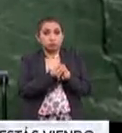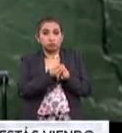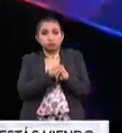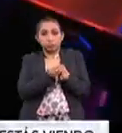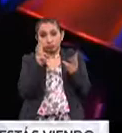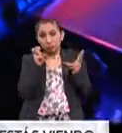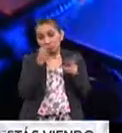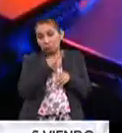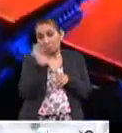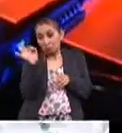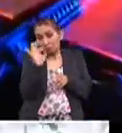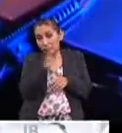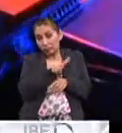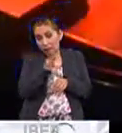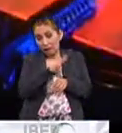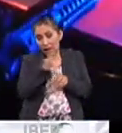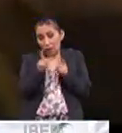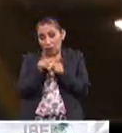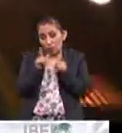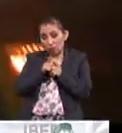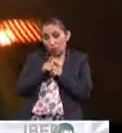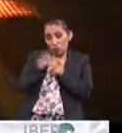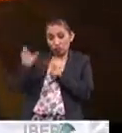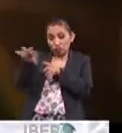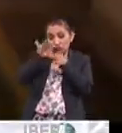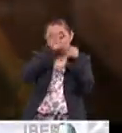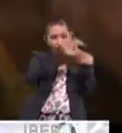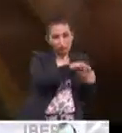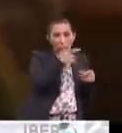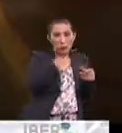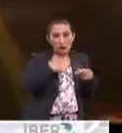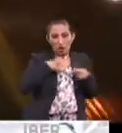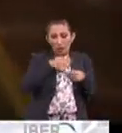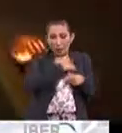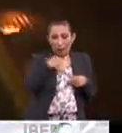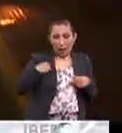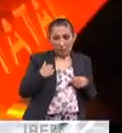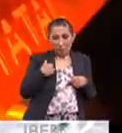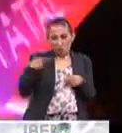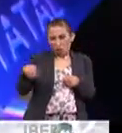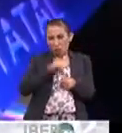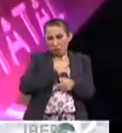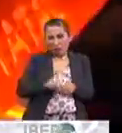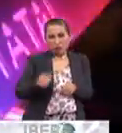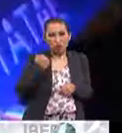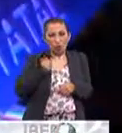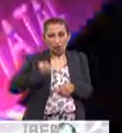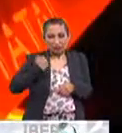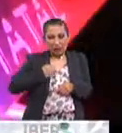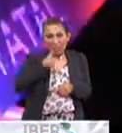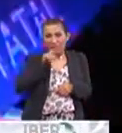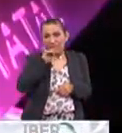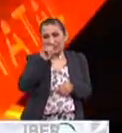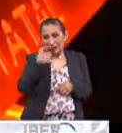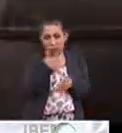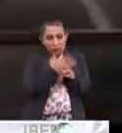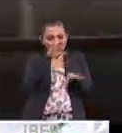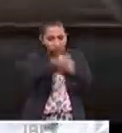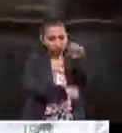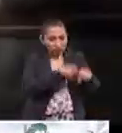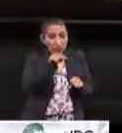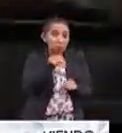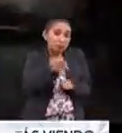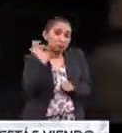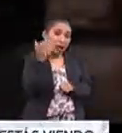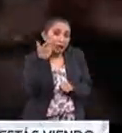el caso de que haya delincuentes extraditados o integrantes del pandillerismo que sean detenidos en Estados Unidos, entonces